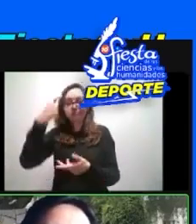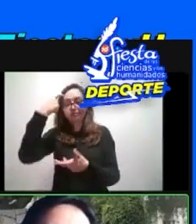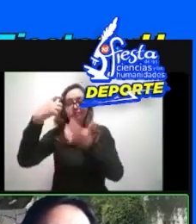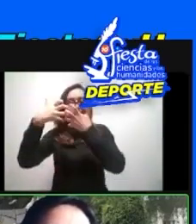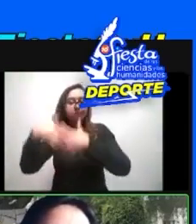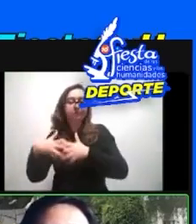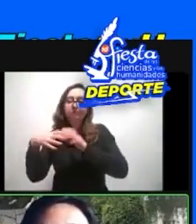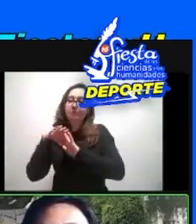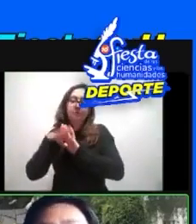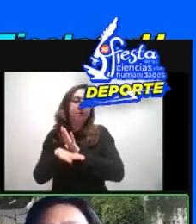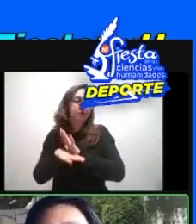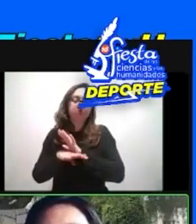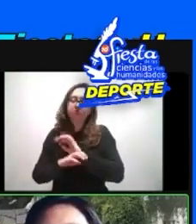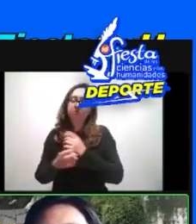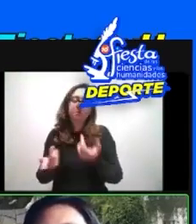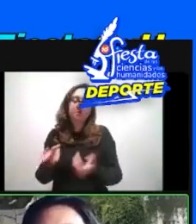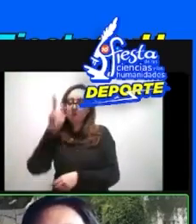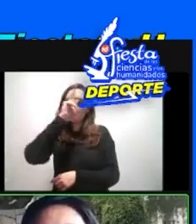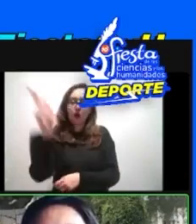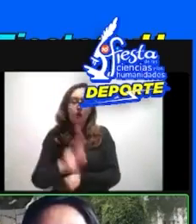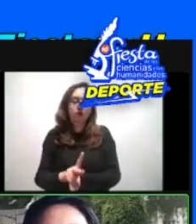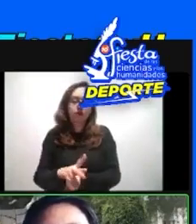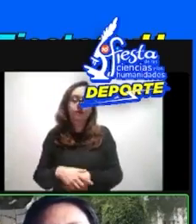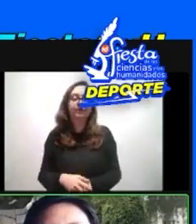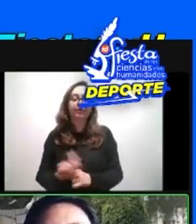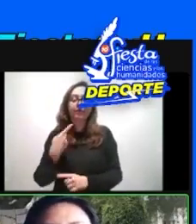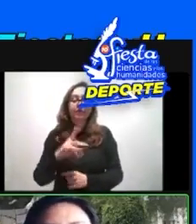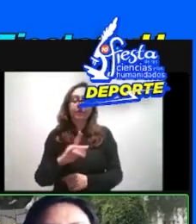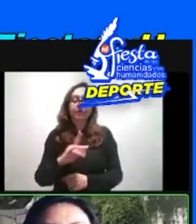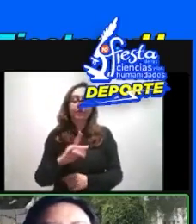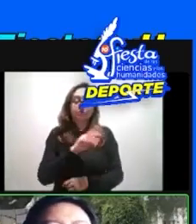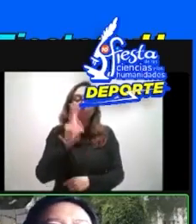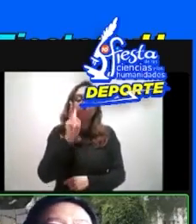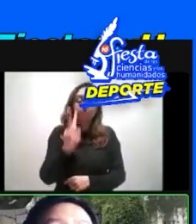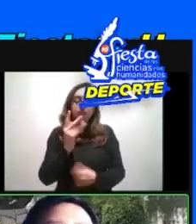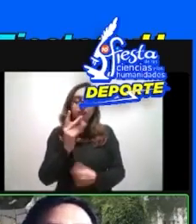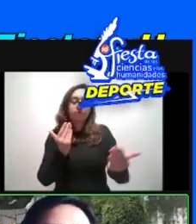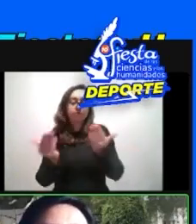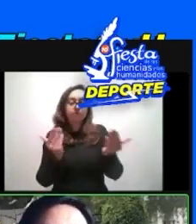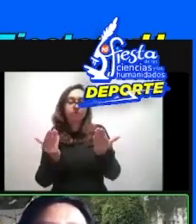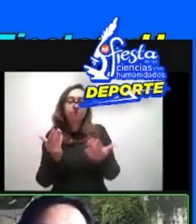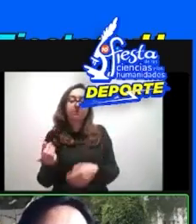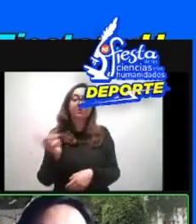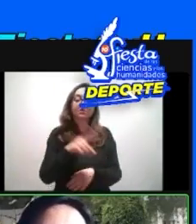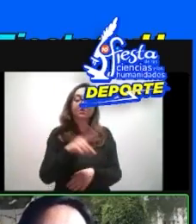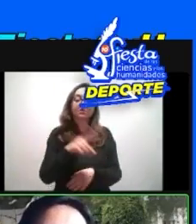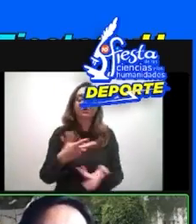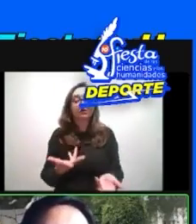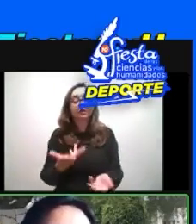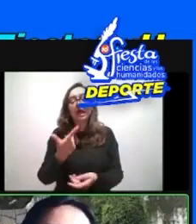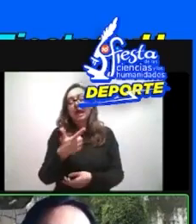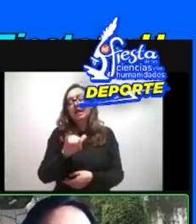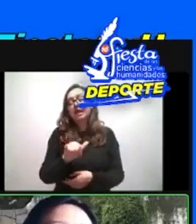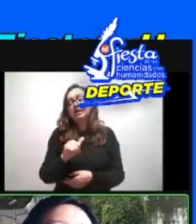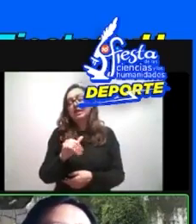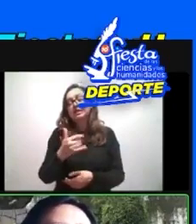que estábamos señalando. Pero de una manera muy particular, también lo que estamos viendo es que quienes solamente van al gimnasio, vean